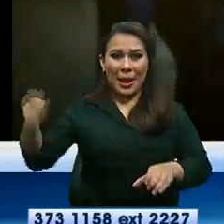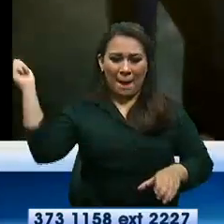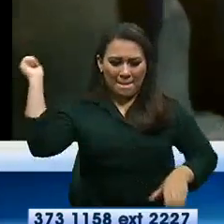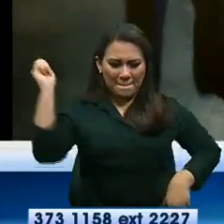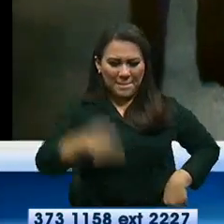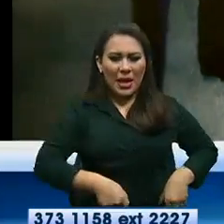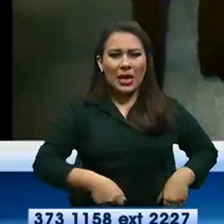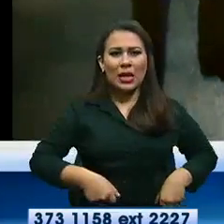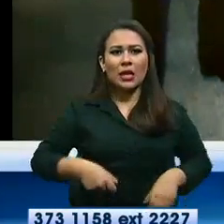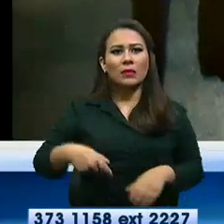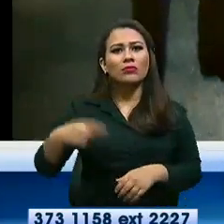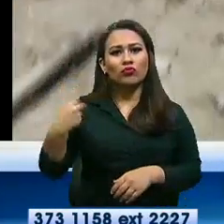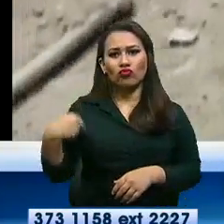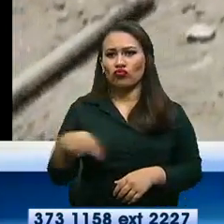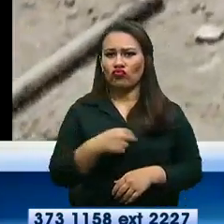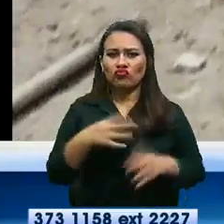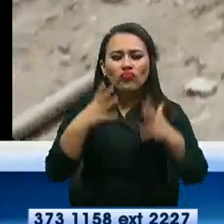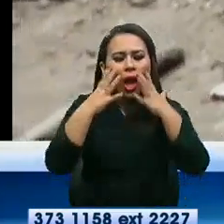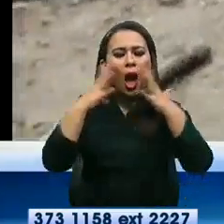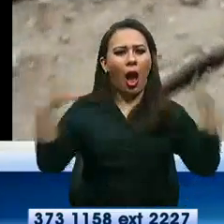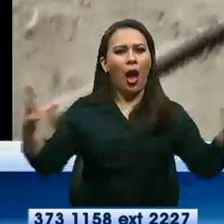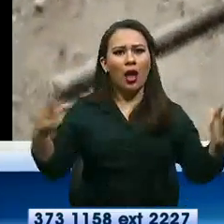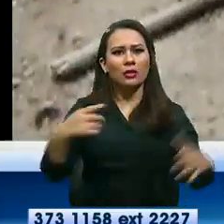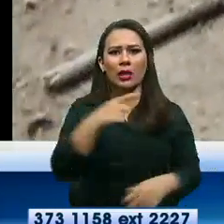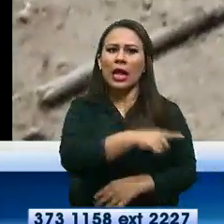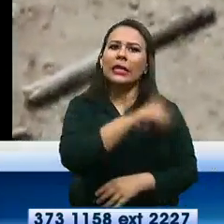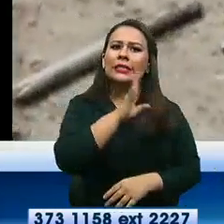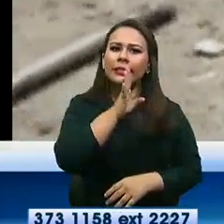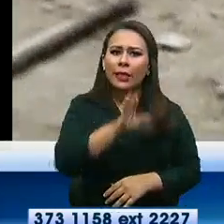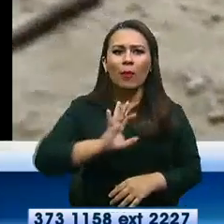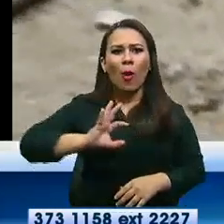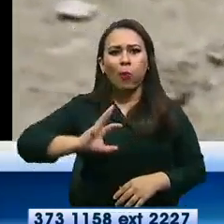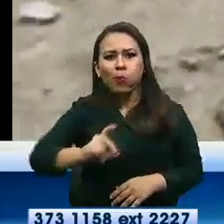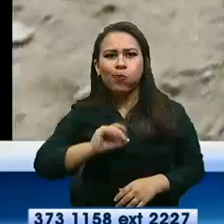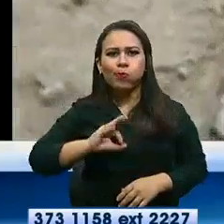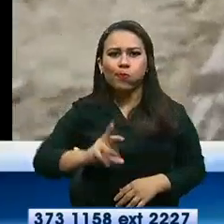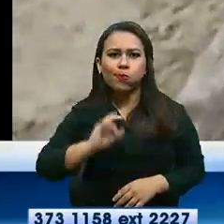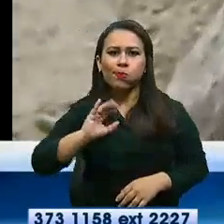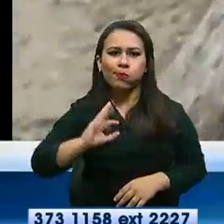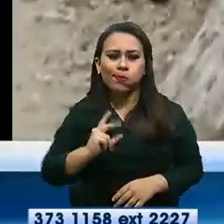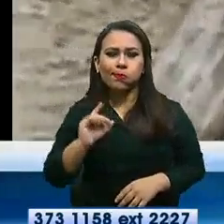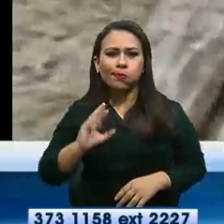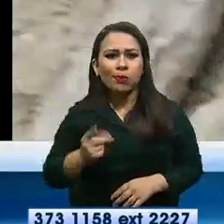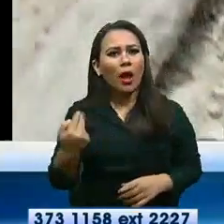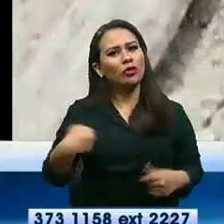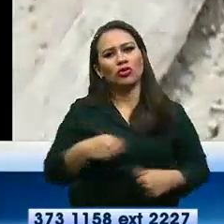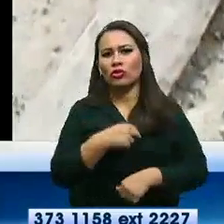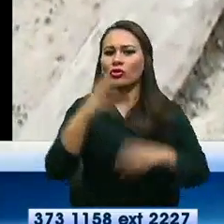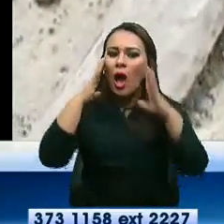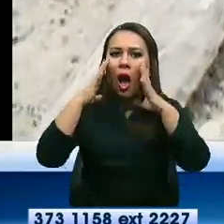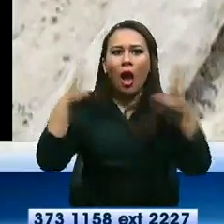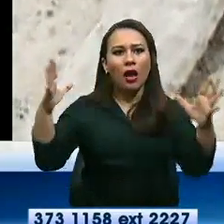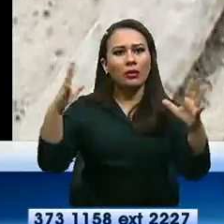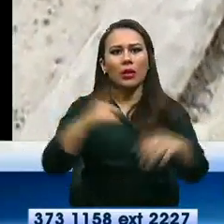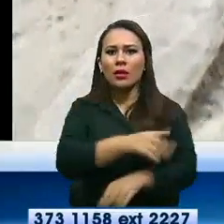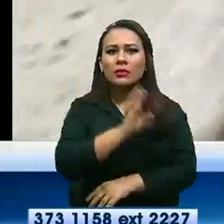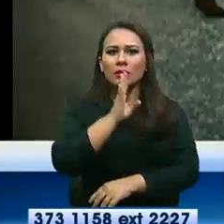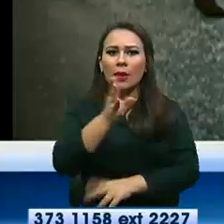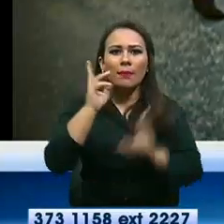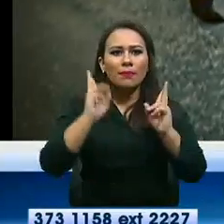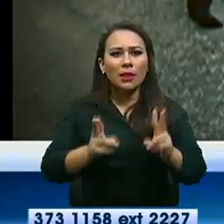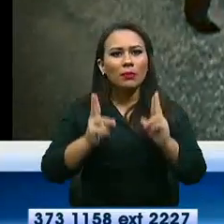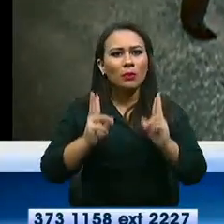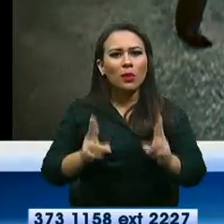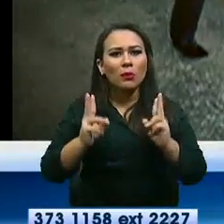pierna. Porque ya nos han cogido de su puerquito de que siempre nos entran y nos roban. Ya estamos cansados de la misma canción de todas